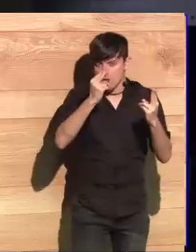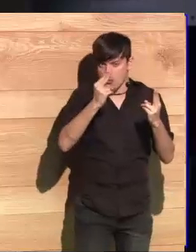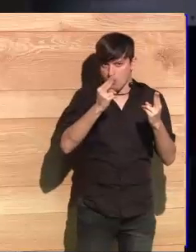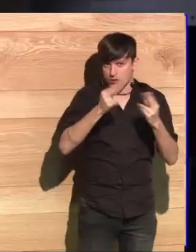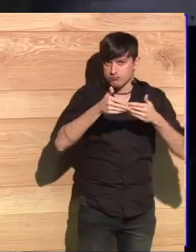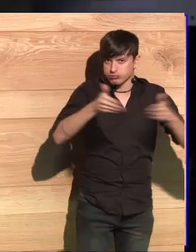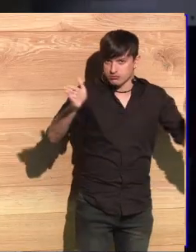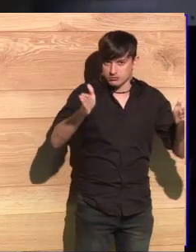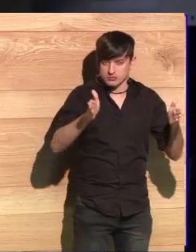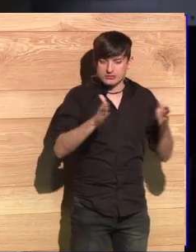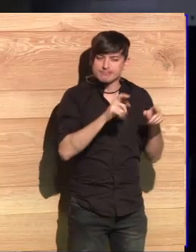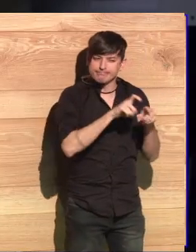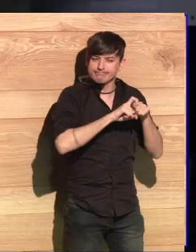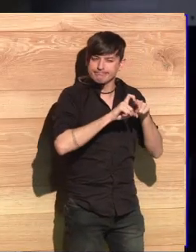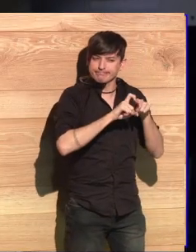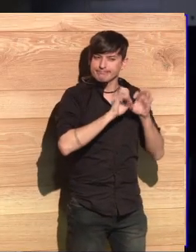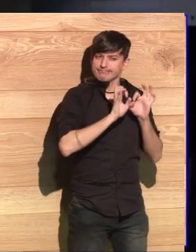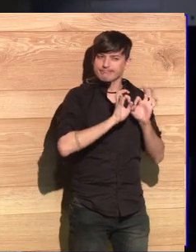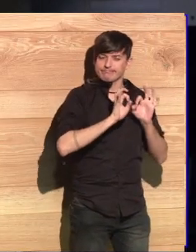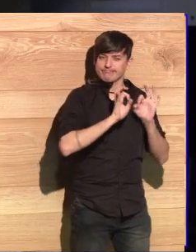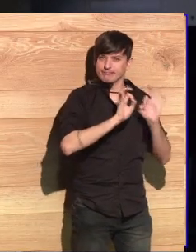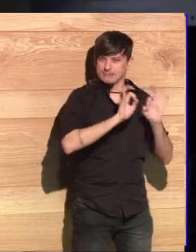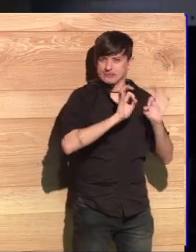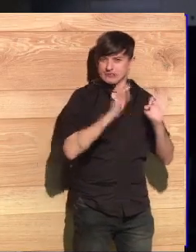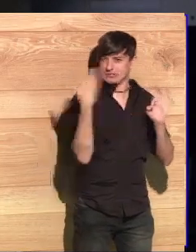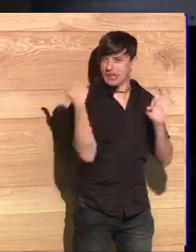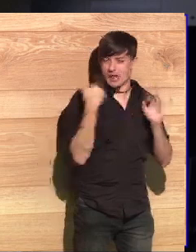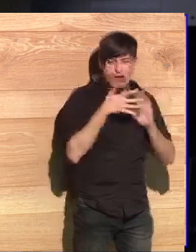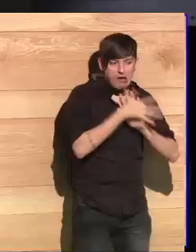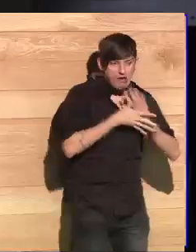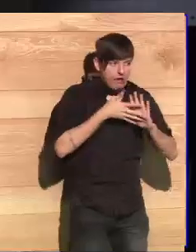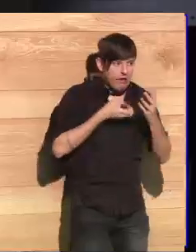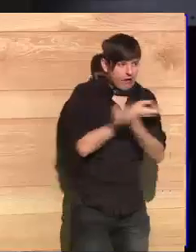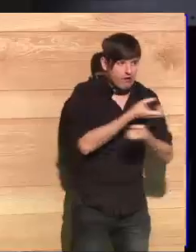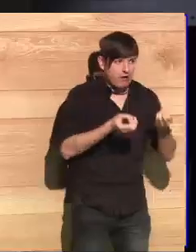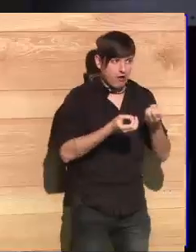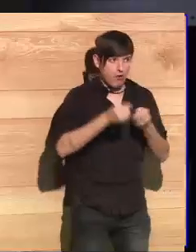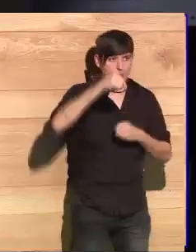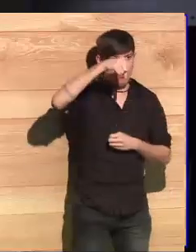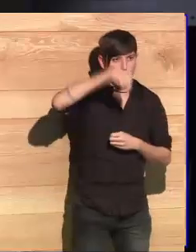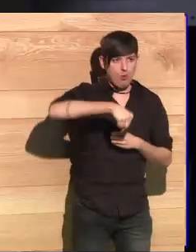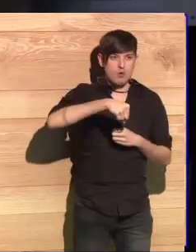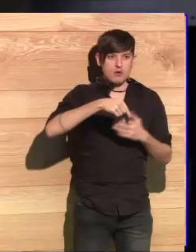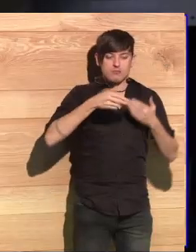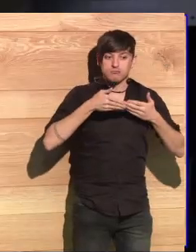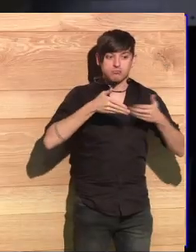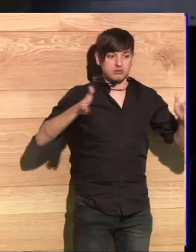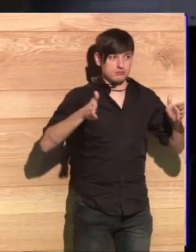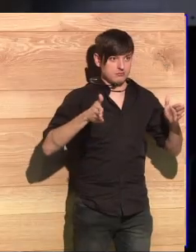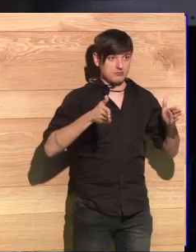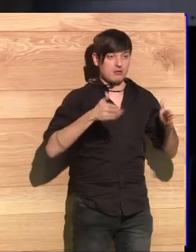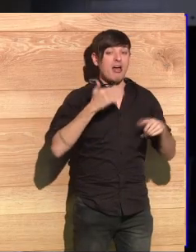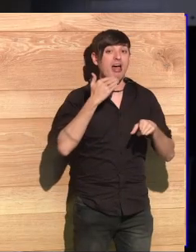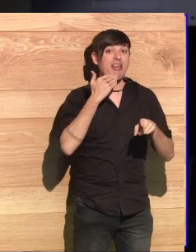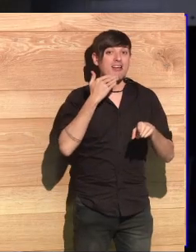particularidad, además, lo hablábamos ahora hace un rato, de estar hoy con un debut literario a sus